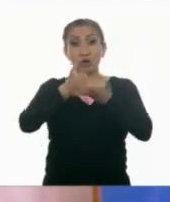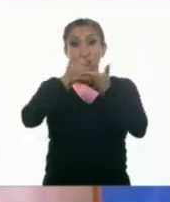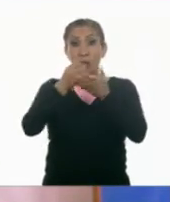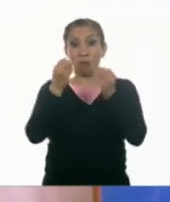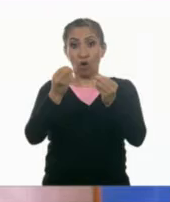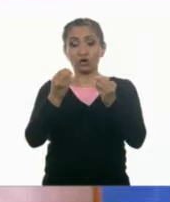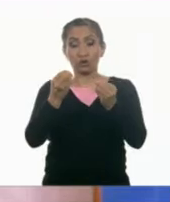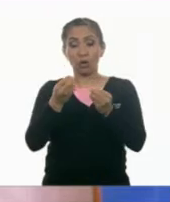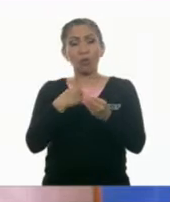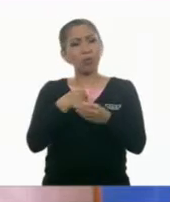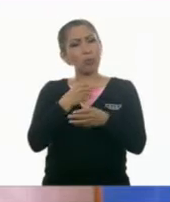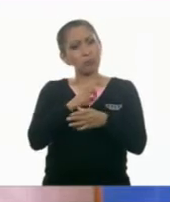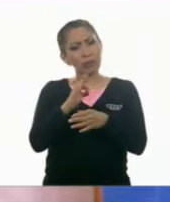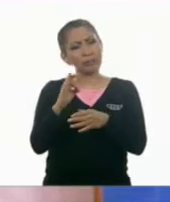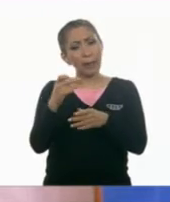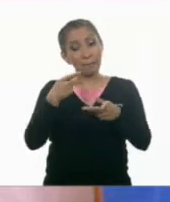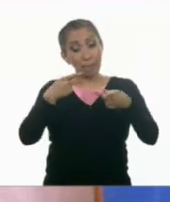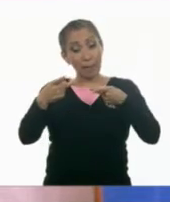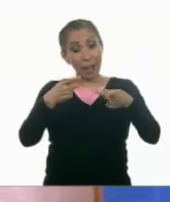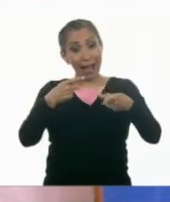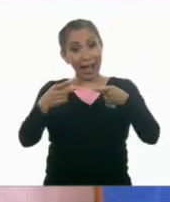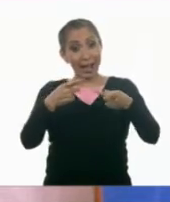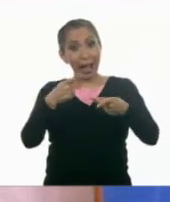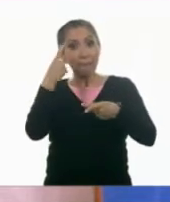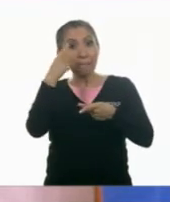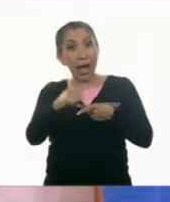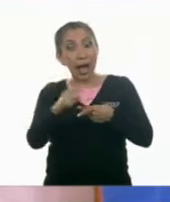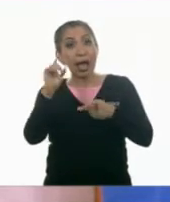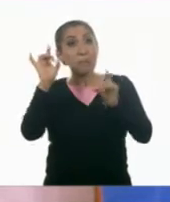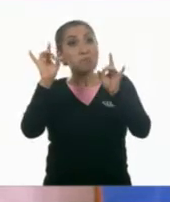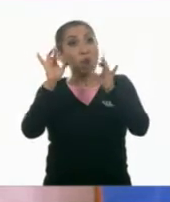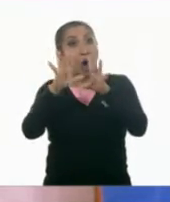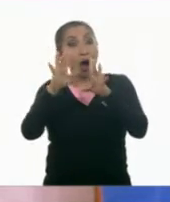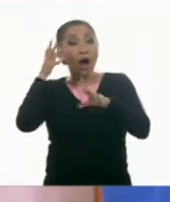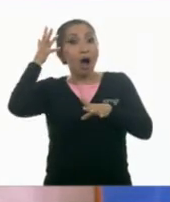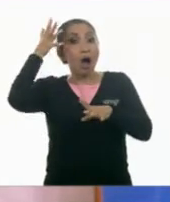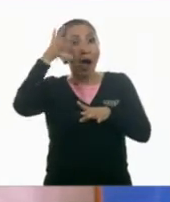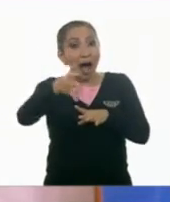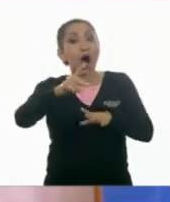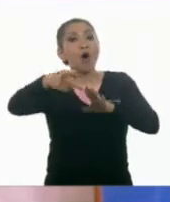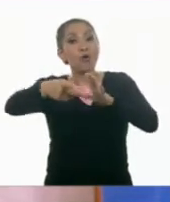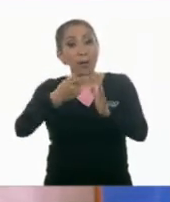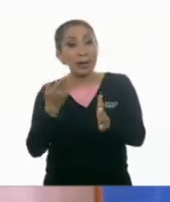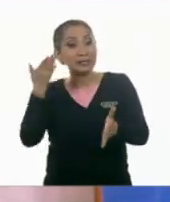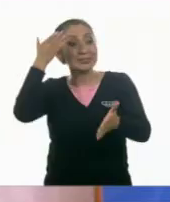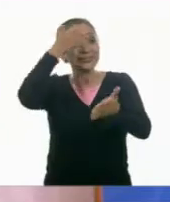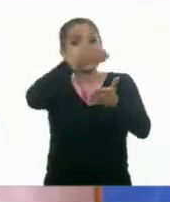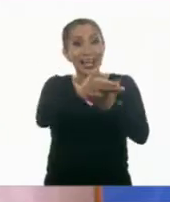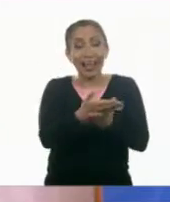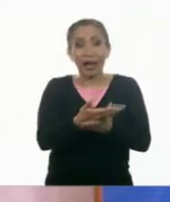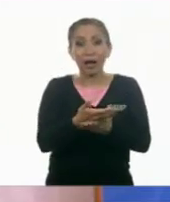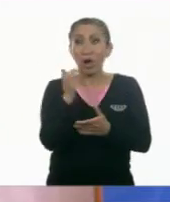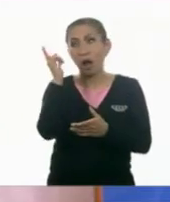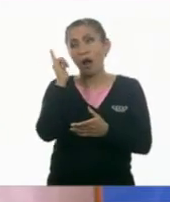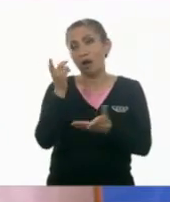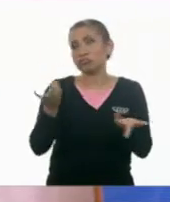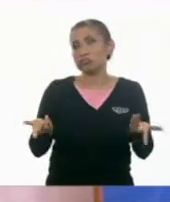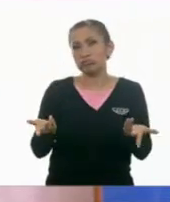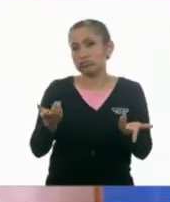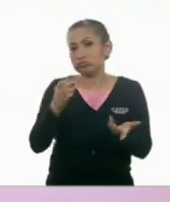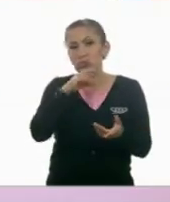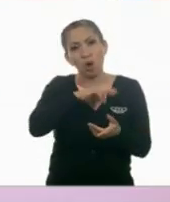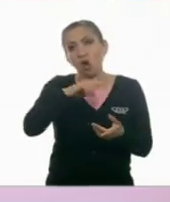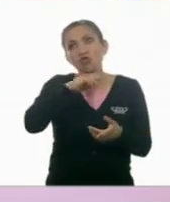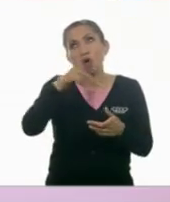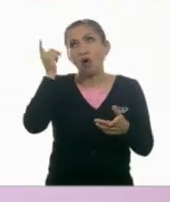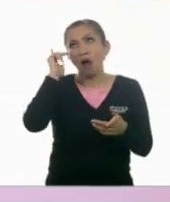mucho, pues tendremos la oportunidad de prepararnos para cuando llegue ese momento otra vez, que esperamos, obviamente, que